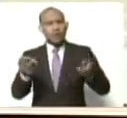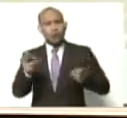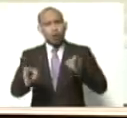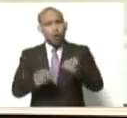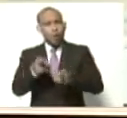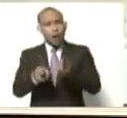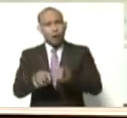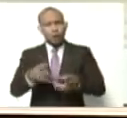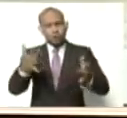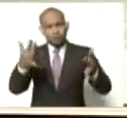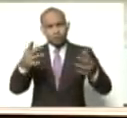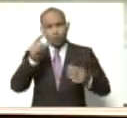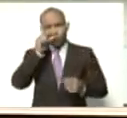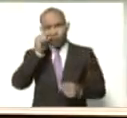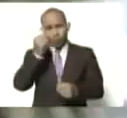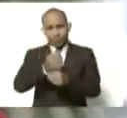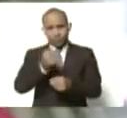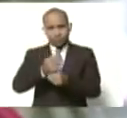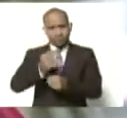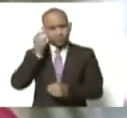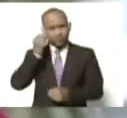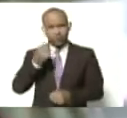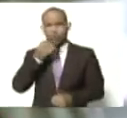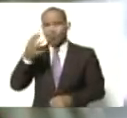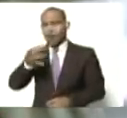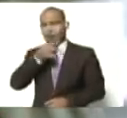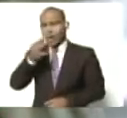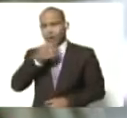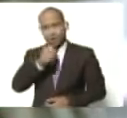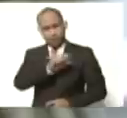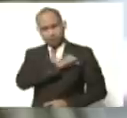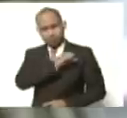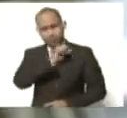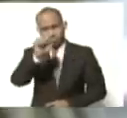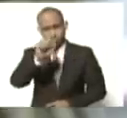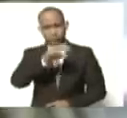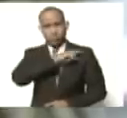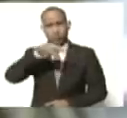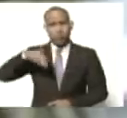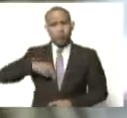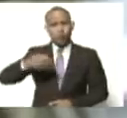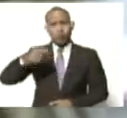de los trabajadores. Adelante. Buenas tardes, camarada presidente, a todo nuestro pueblo,